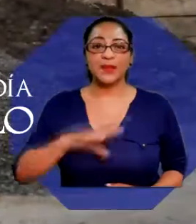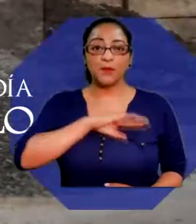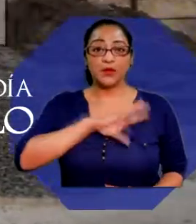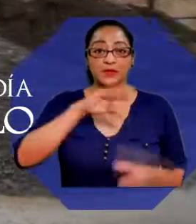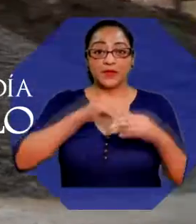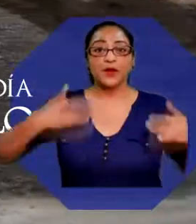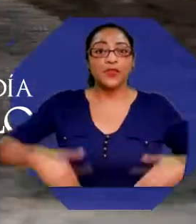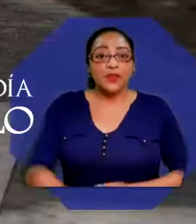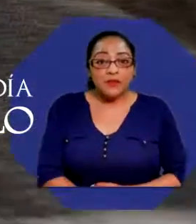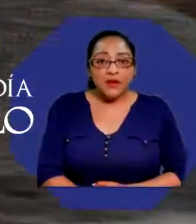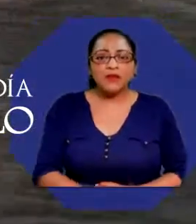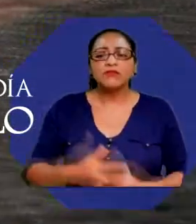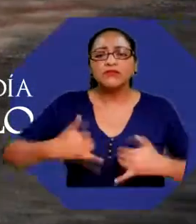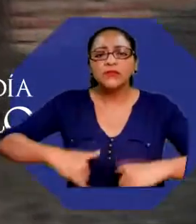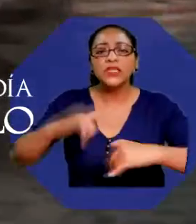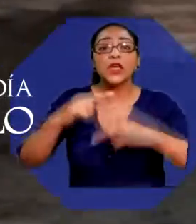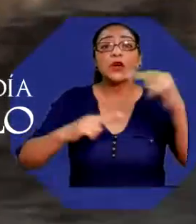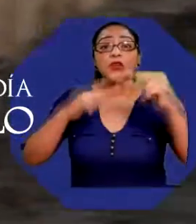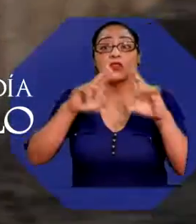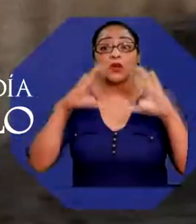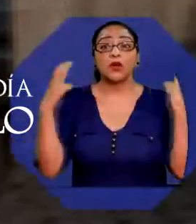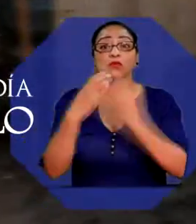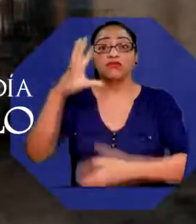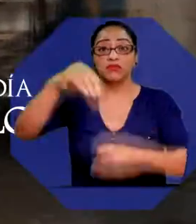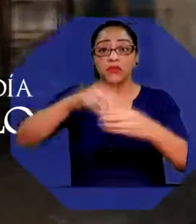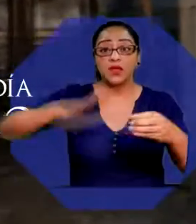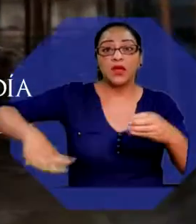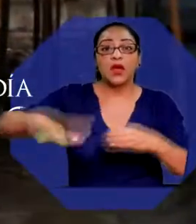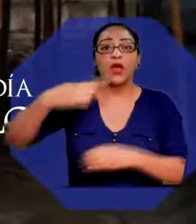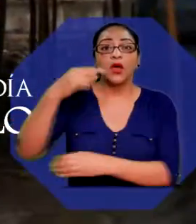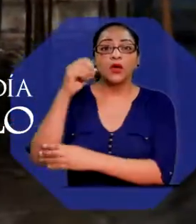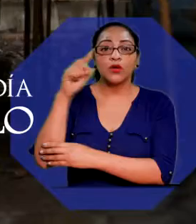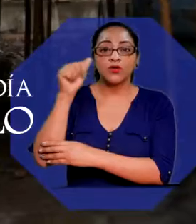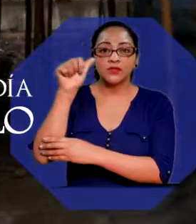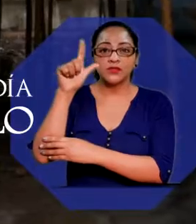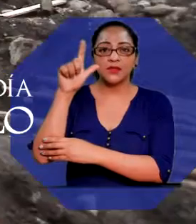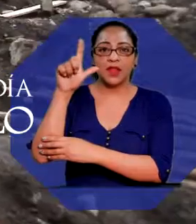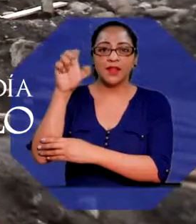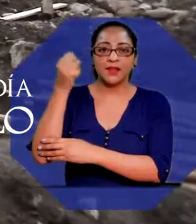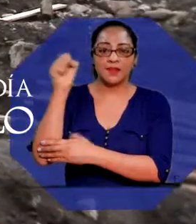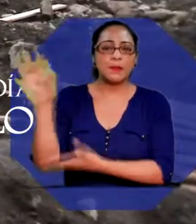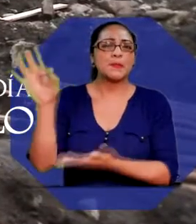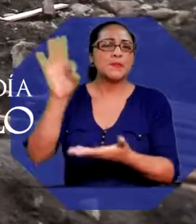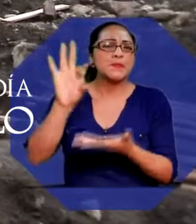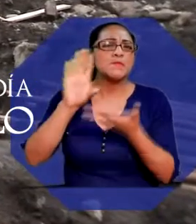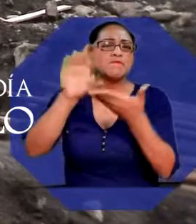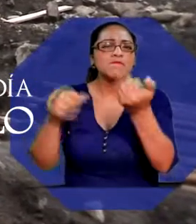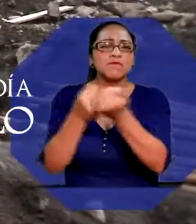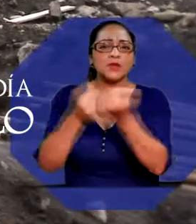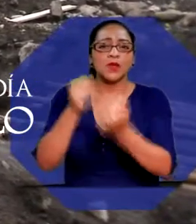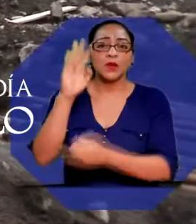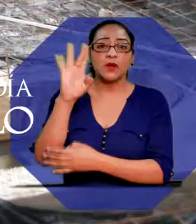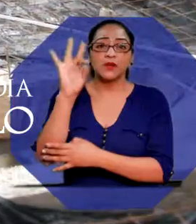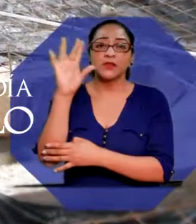La Municipalidad de Otavalo avanza en la construcción del Coliseo de la Parroquia González Suárez, con una inversión de